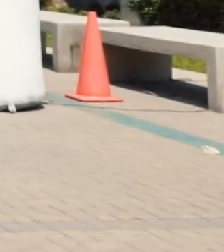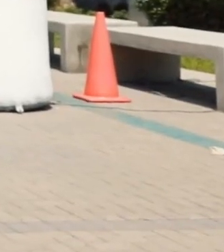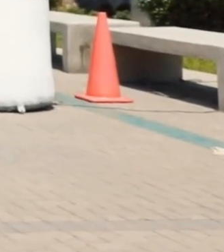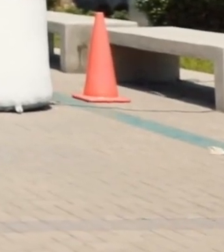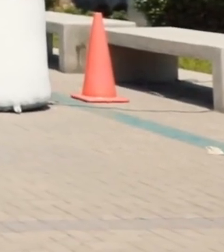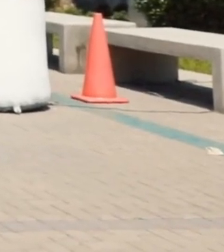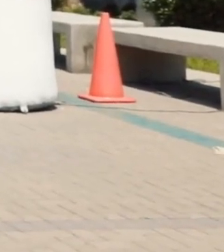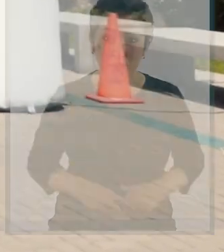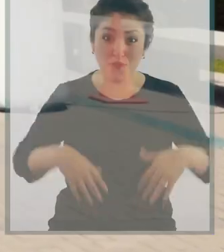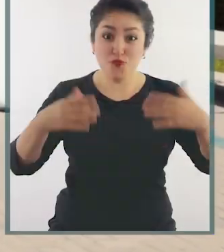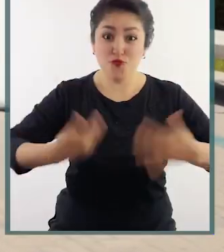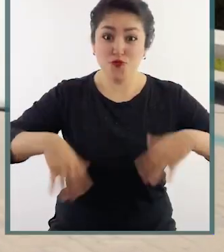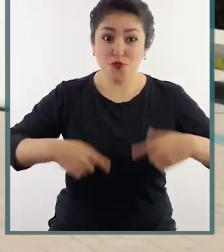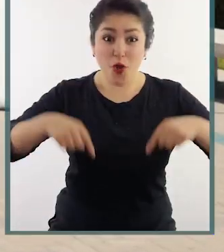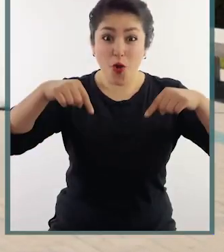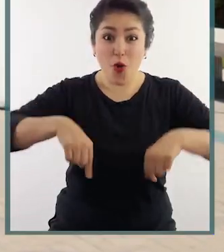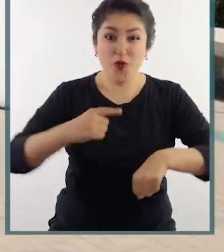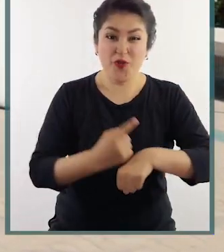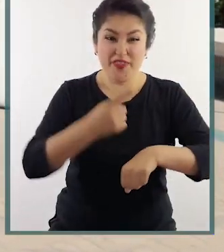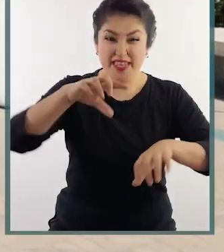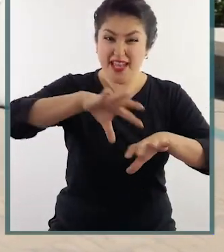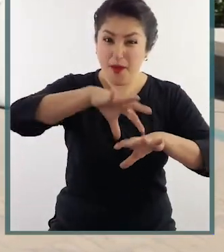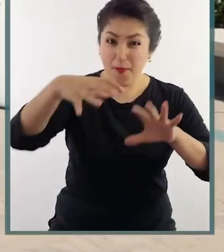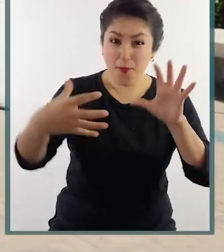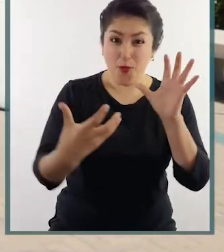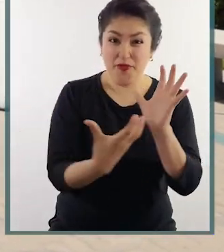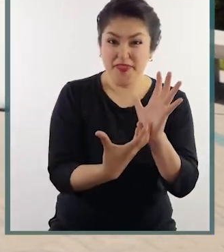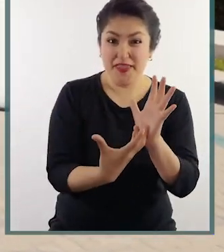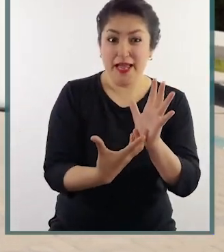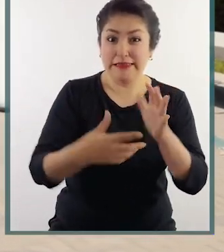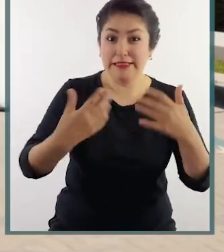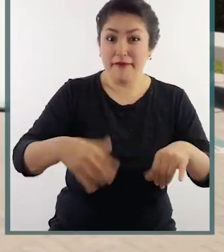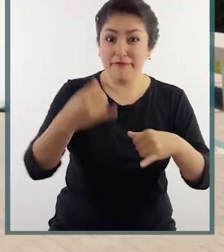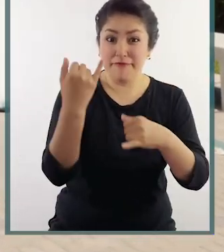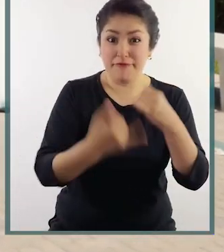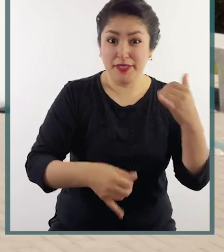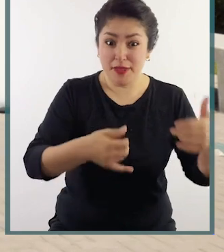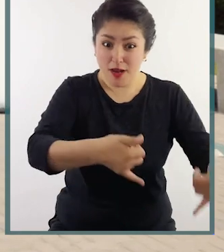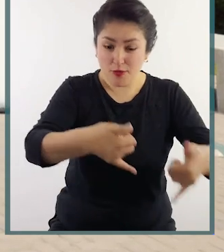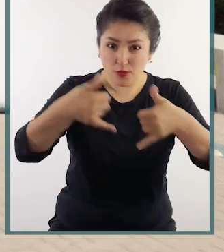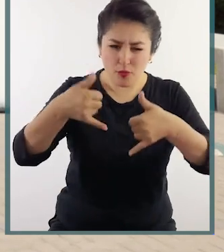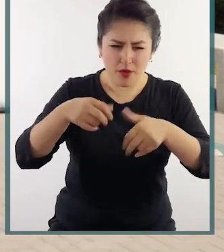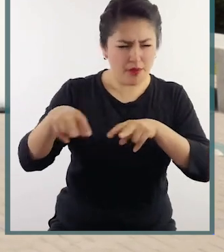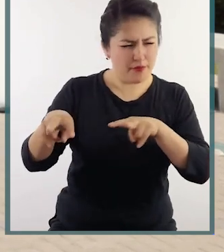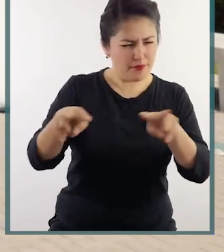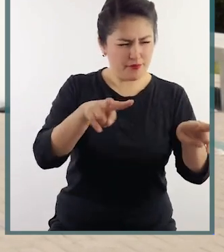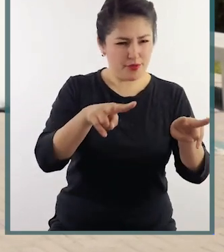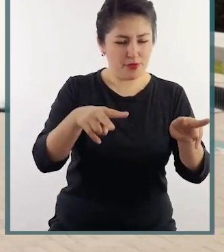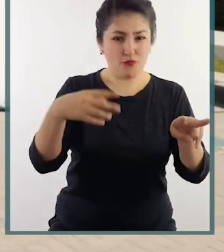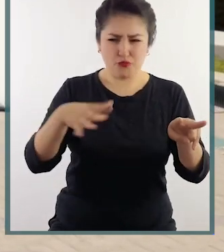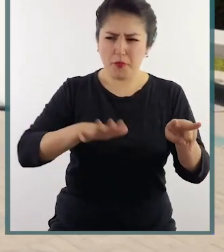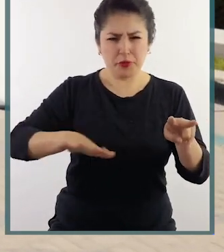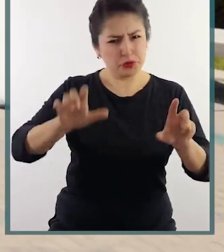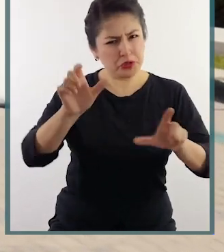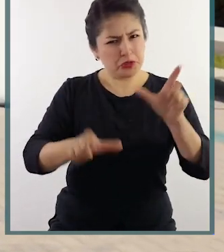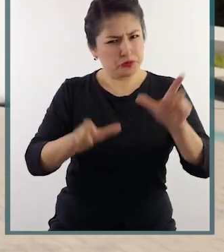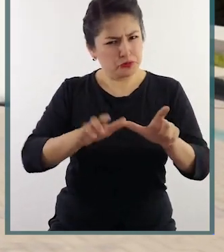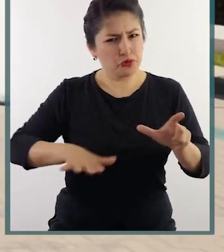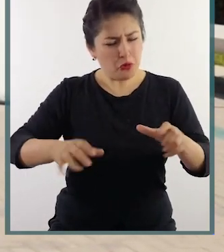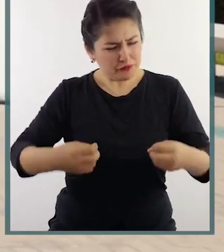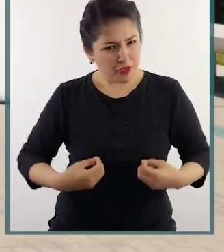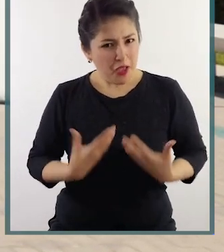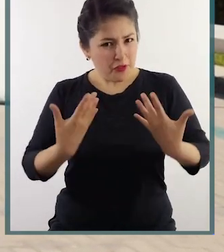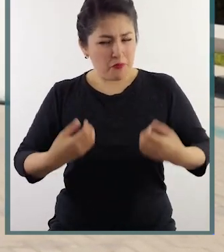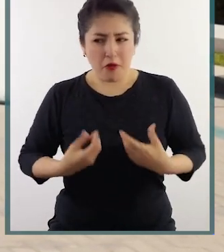Llegó el día de la final de la Copa Mundial de Pickleball Edición Bicentenario. El ambiente está muy animado. Todos